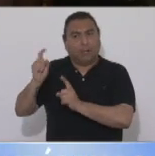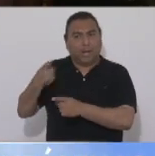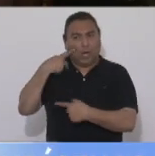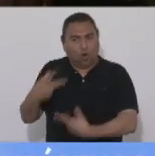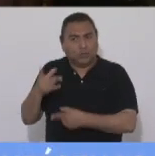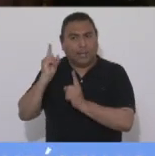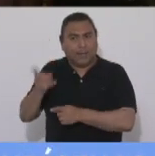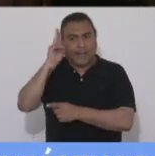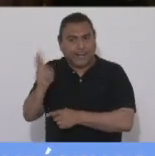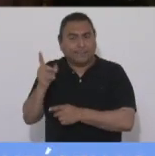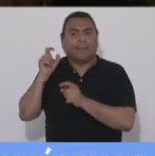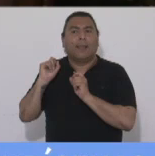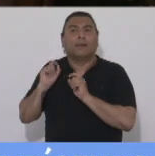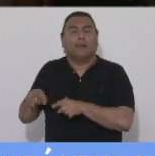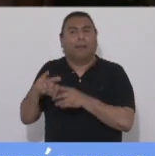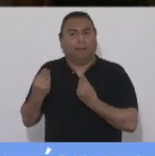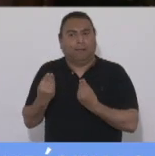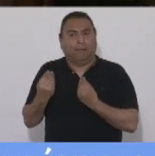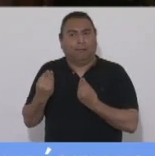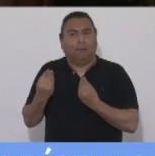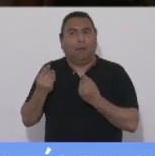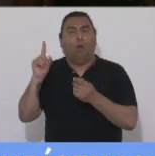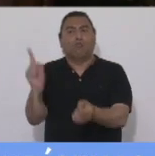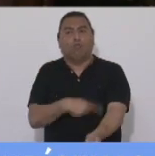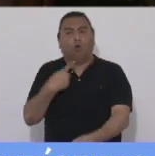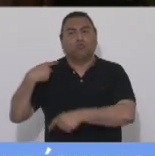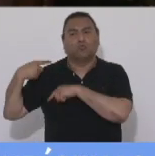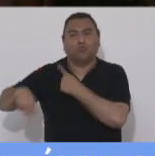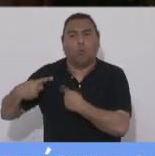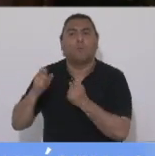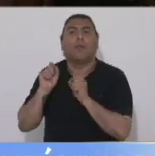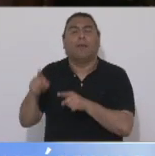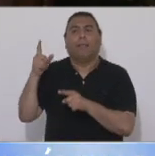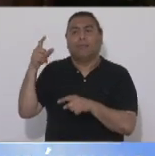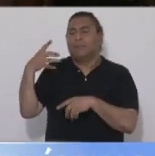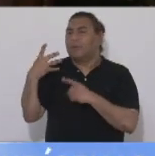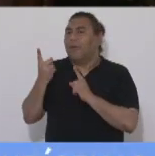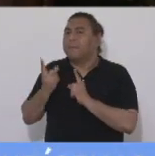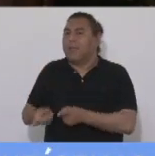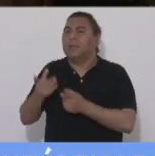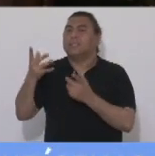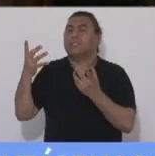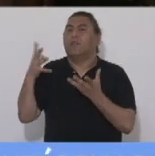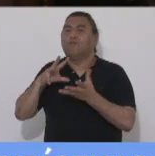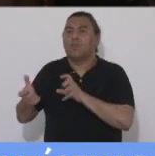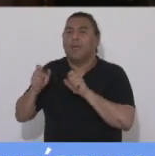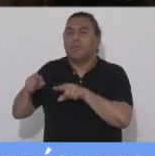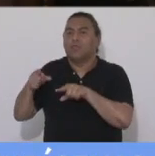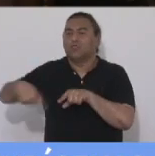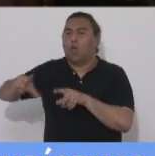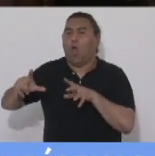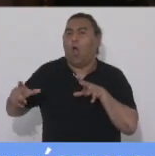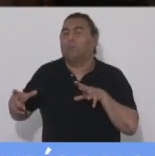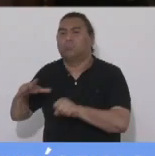respetará debidamente las costumbres, las tradiciones y los sistemas de tenencia de la tierra de